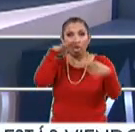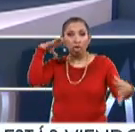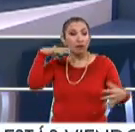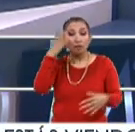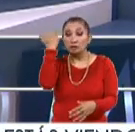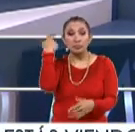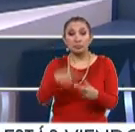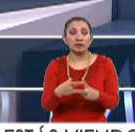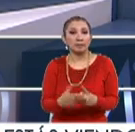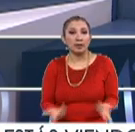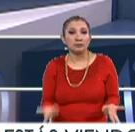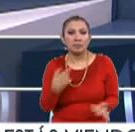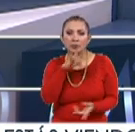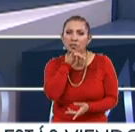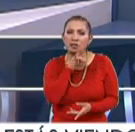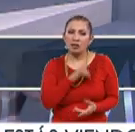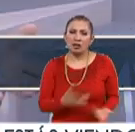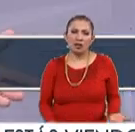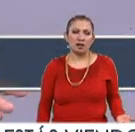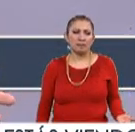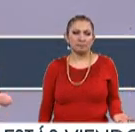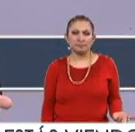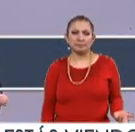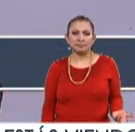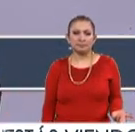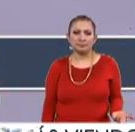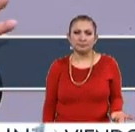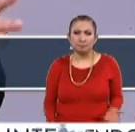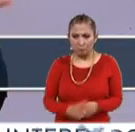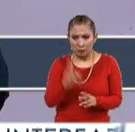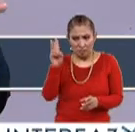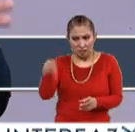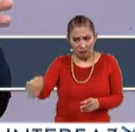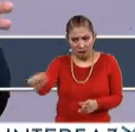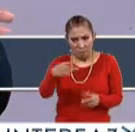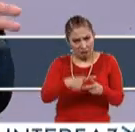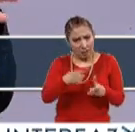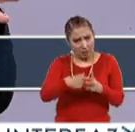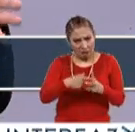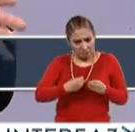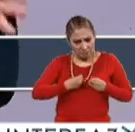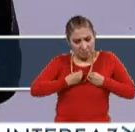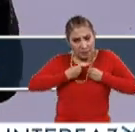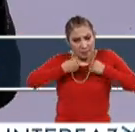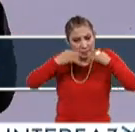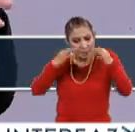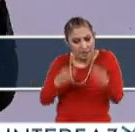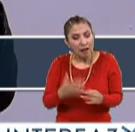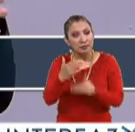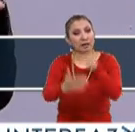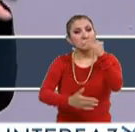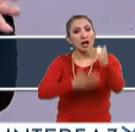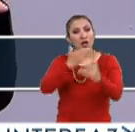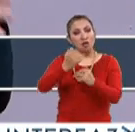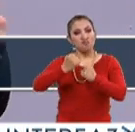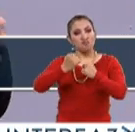sabes matemáticas. Es una mentira muy grande. Claro. ¿No? Porque en realidad, el matemático lo que hace es desarrollar un gran poder de